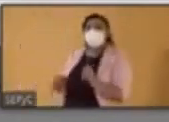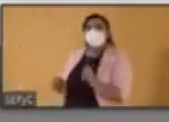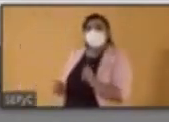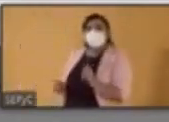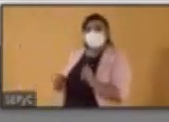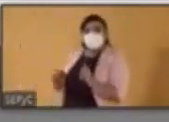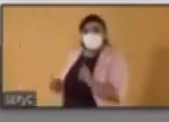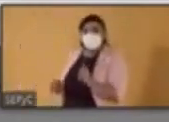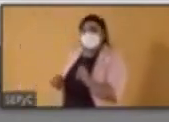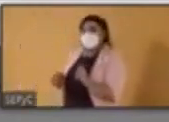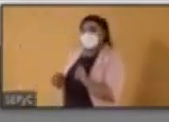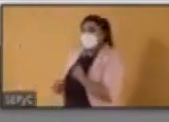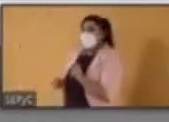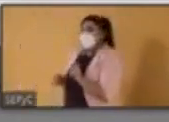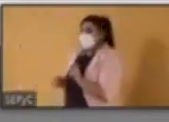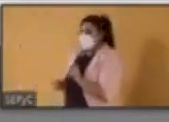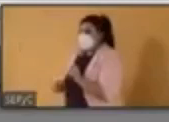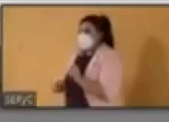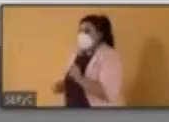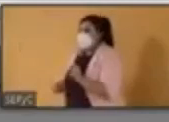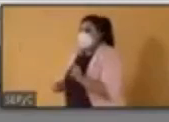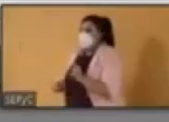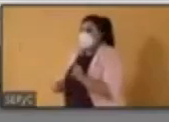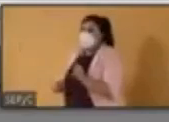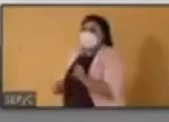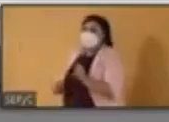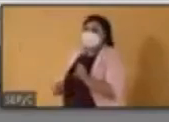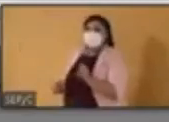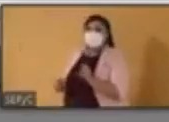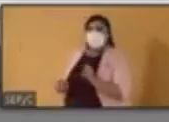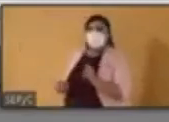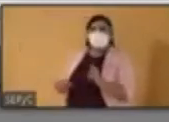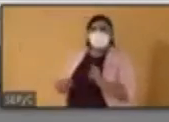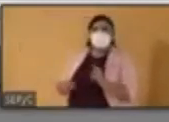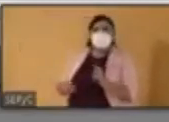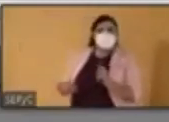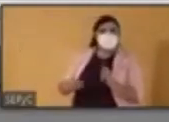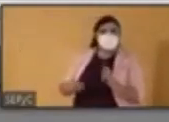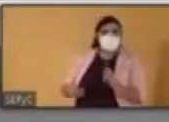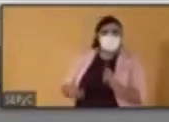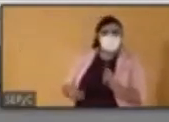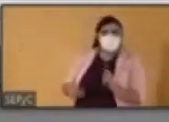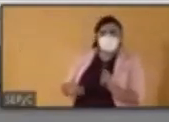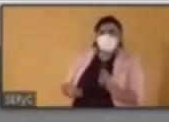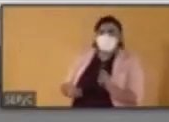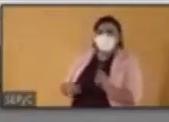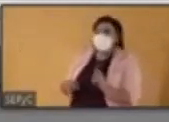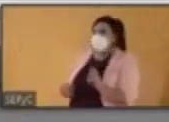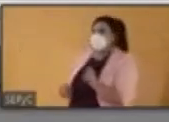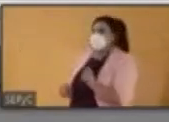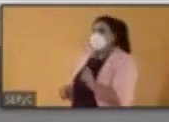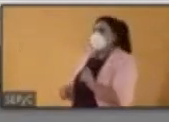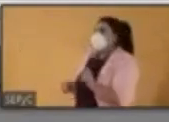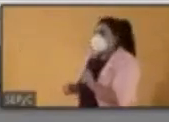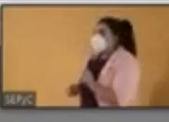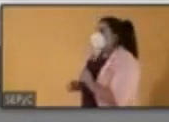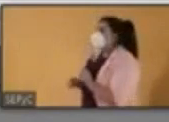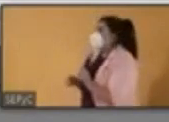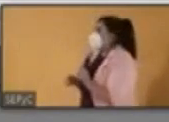interoperar con otros sistemas a nivel nacional, tales como sistemas de registros públicos de la propiedad del